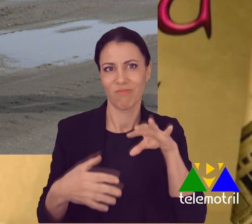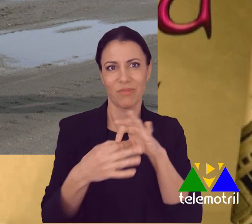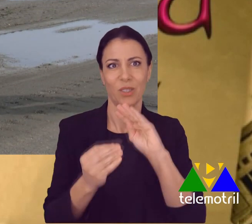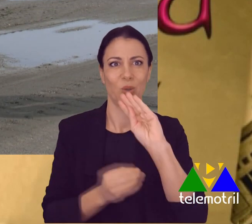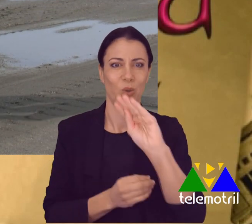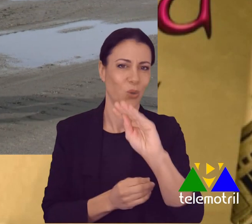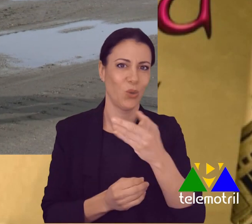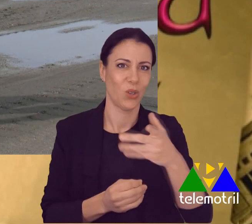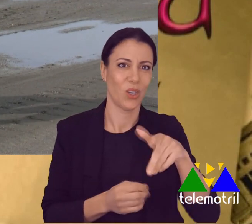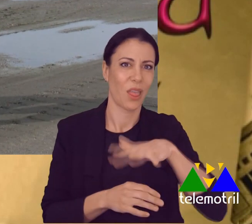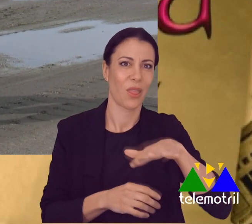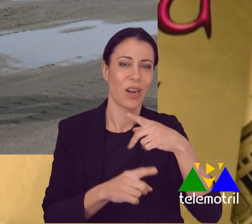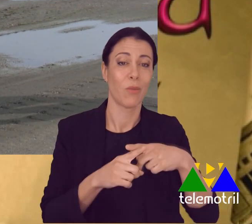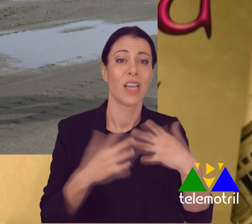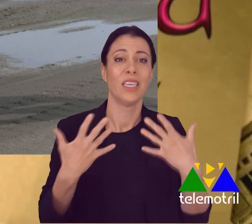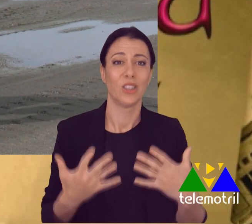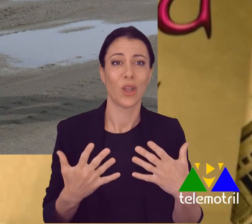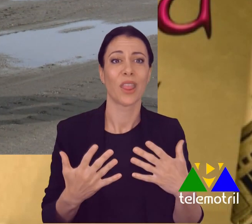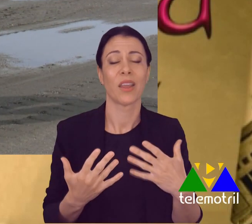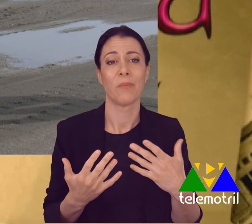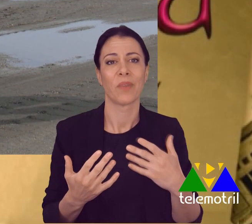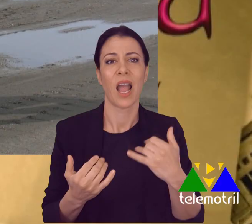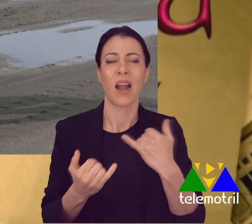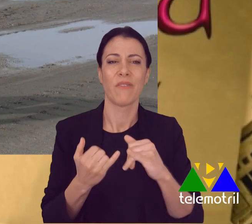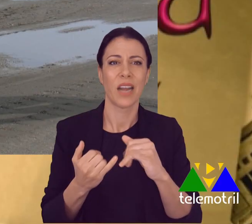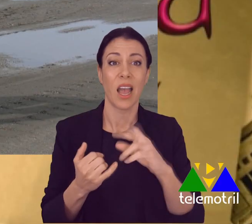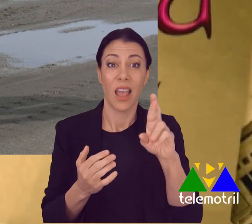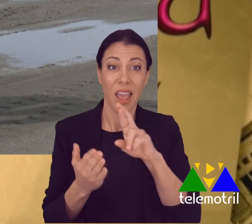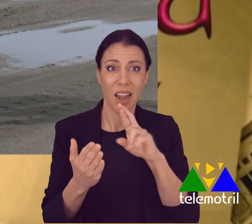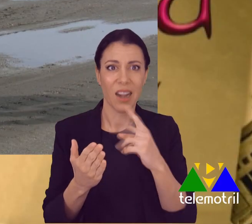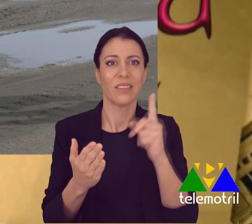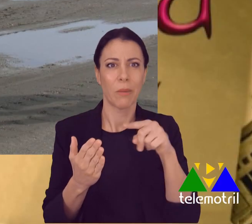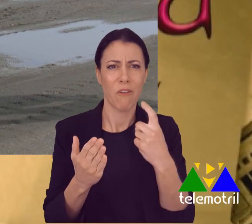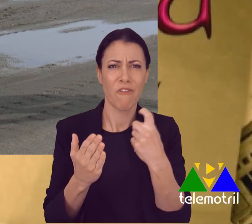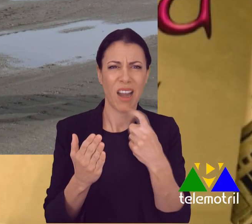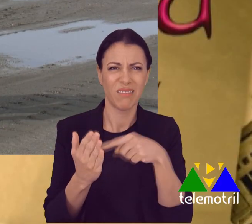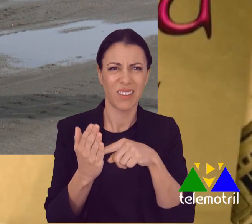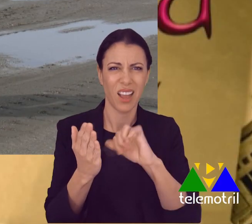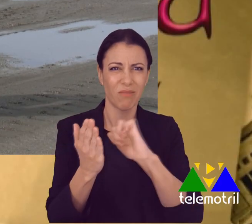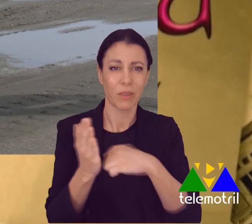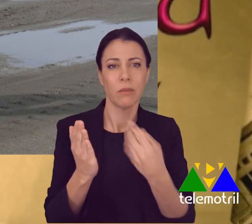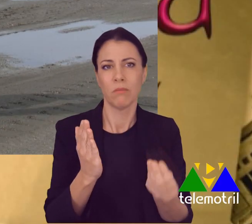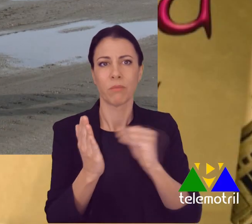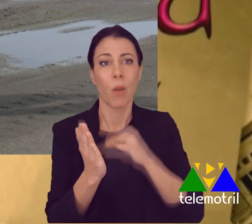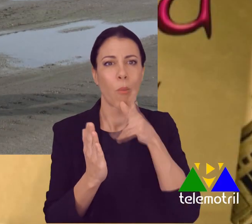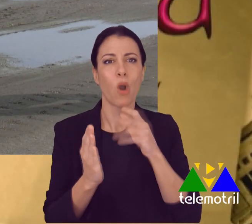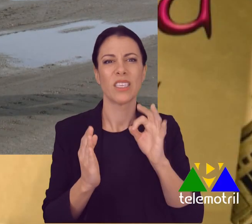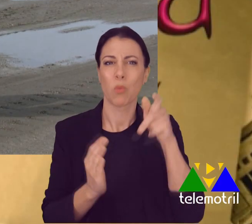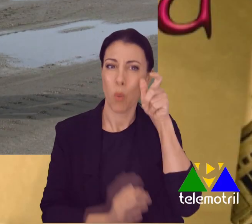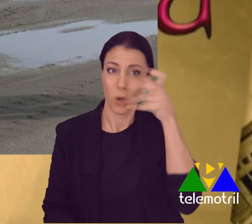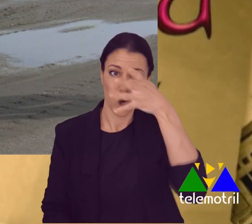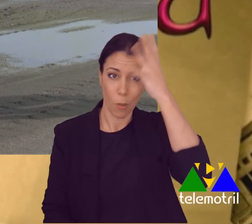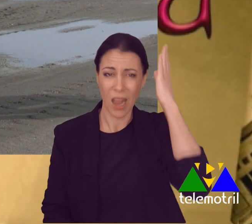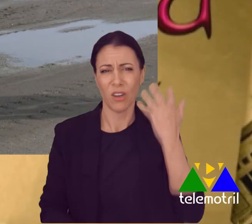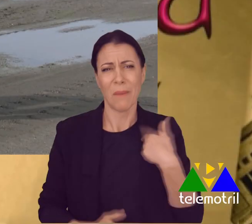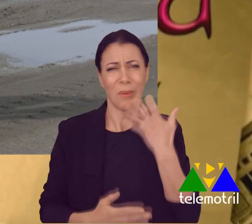Julio, y con el Senato Populus y ponerle la R que le falta, ¿no? Del pueblo romano, ¿no? Es decir,